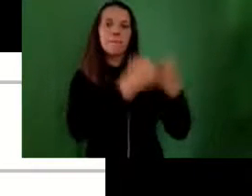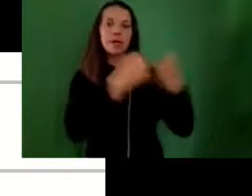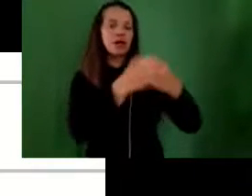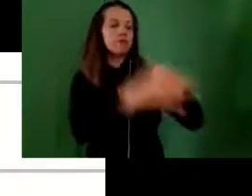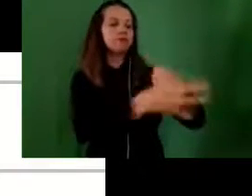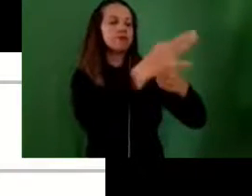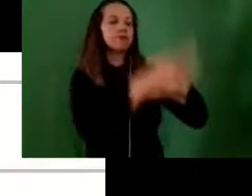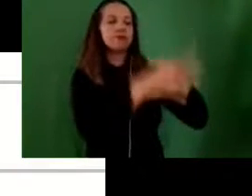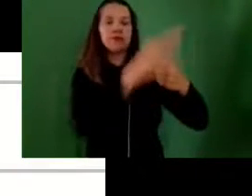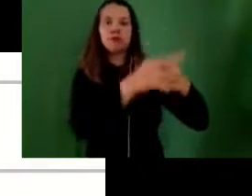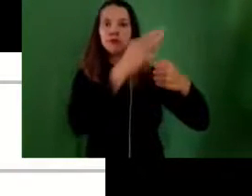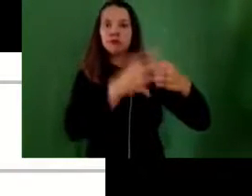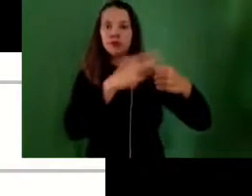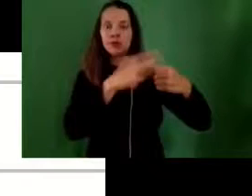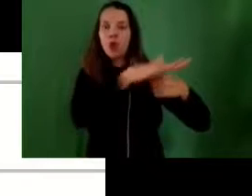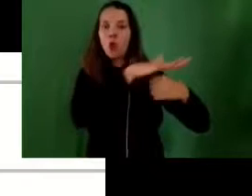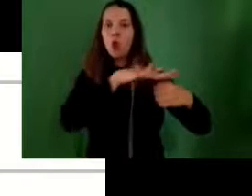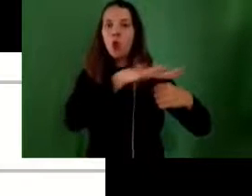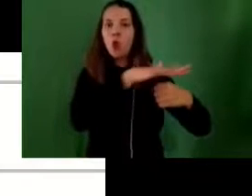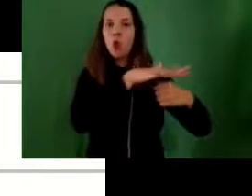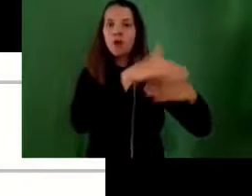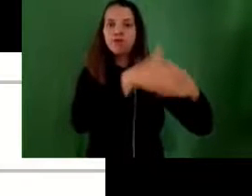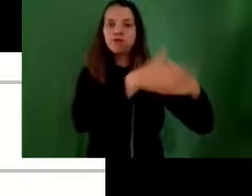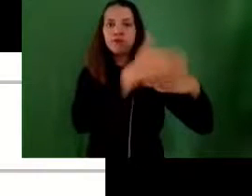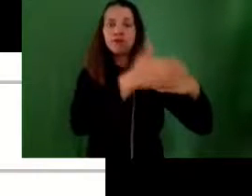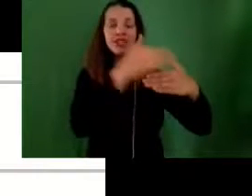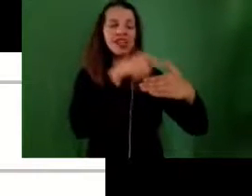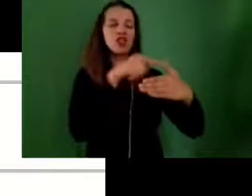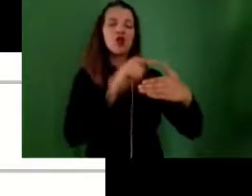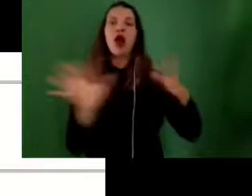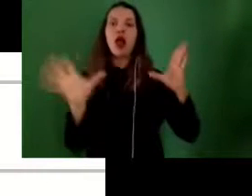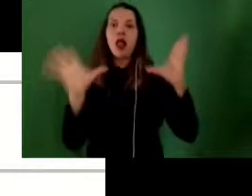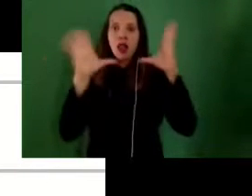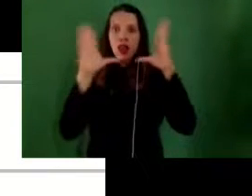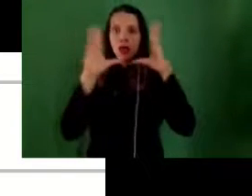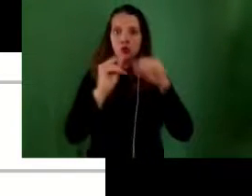parques, específicamente durante las noches. Siguiente, por favor.